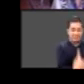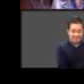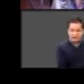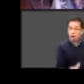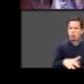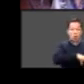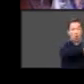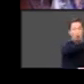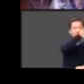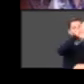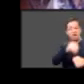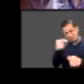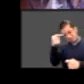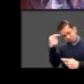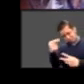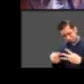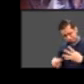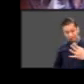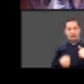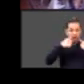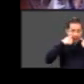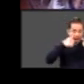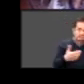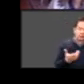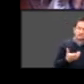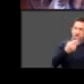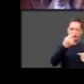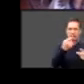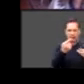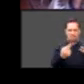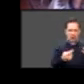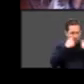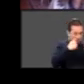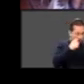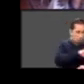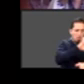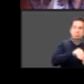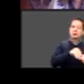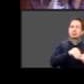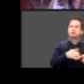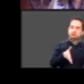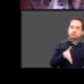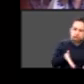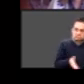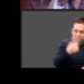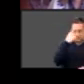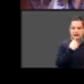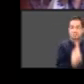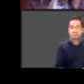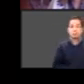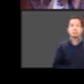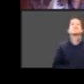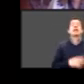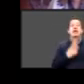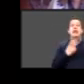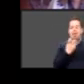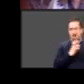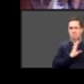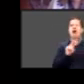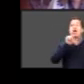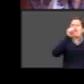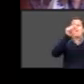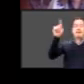esto en realidad pues ya ha sido conocido y aceptado y adoptado por varios países que han